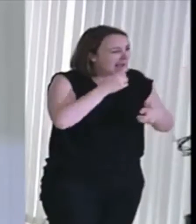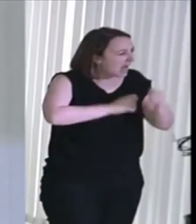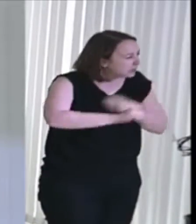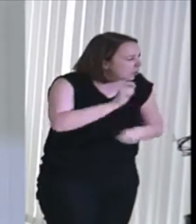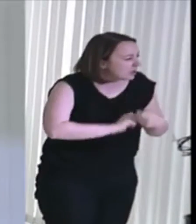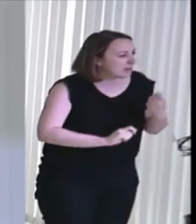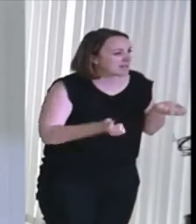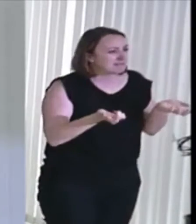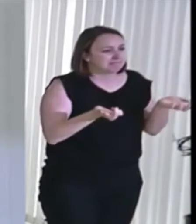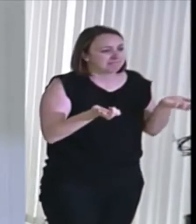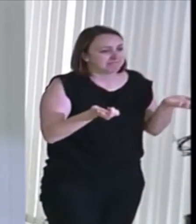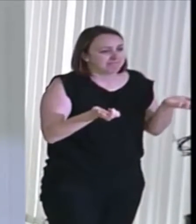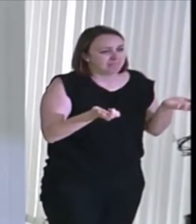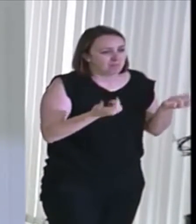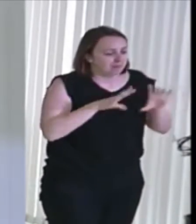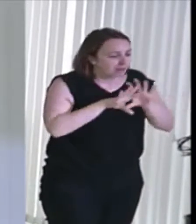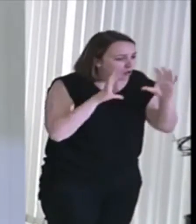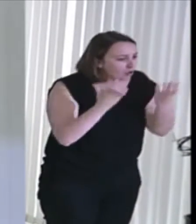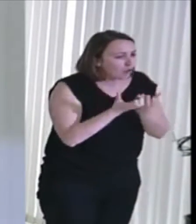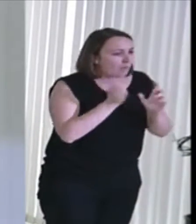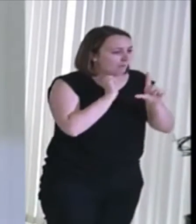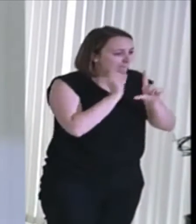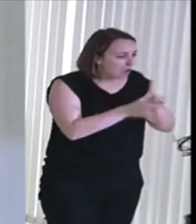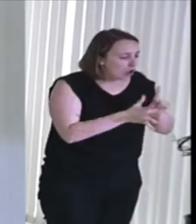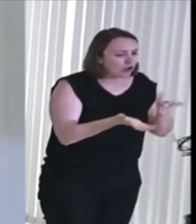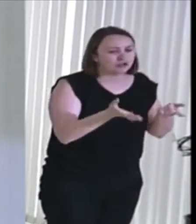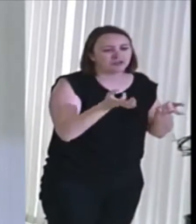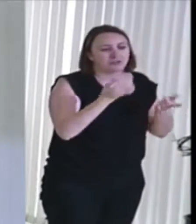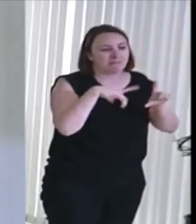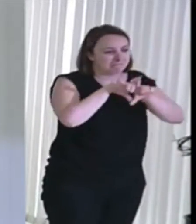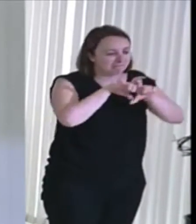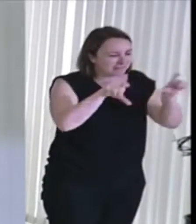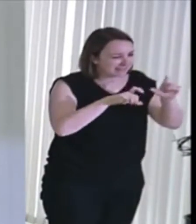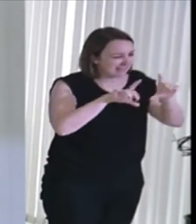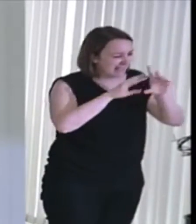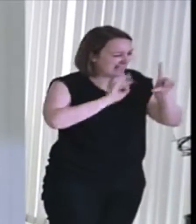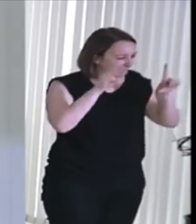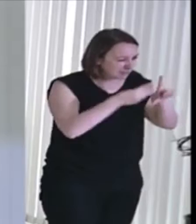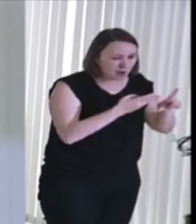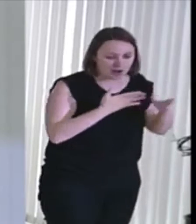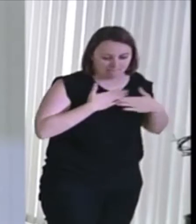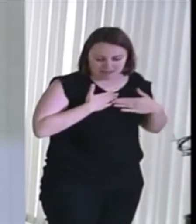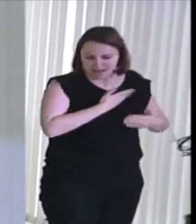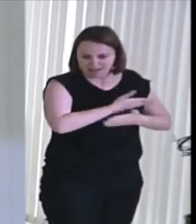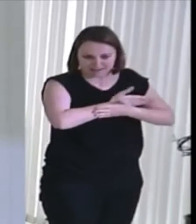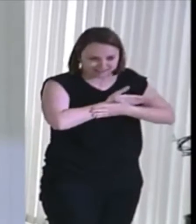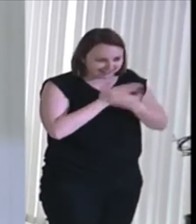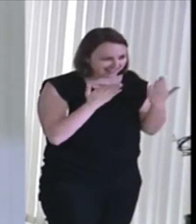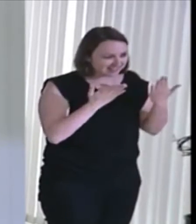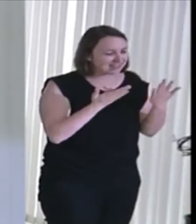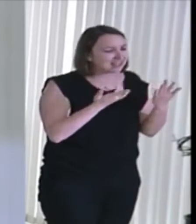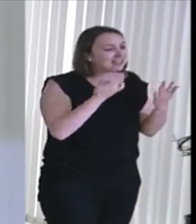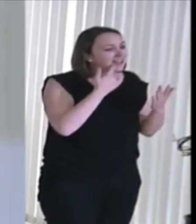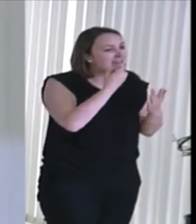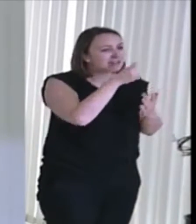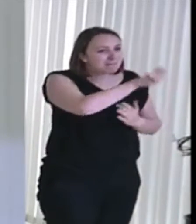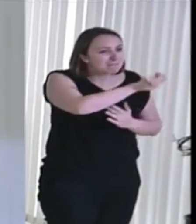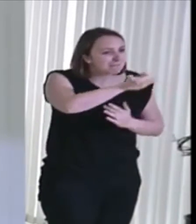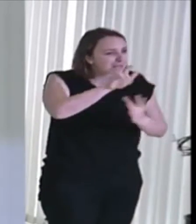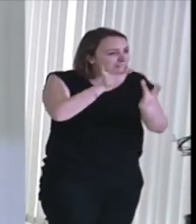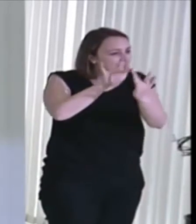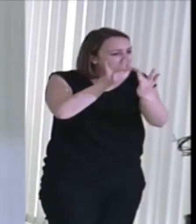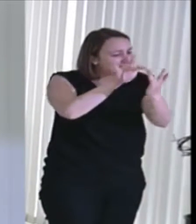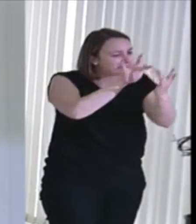asociación, grupos de blogs, plataformas, la mía o la que sea, en la que encuentres gente que